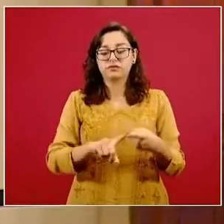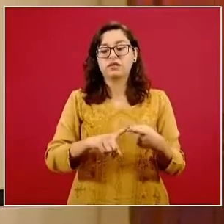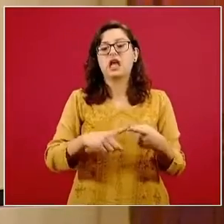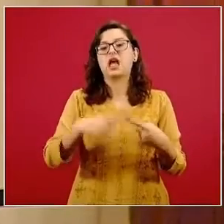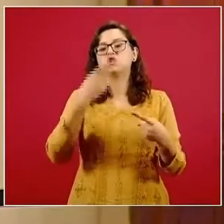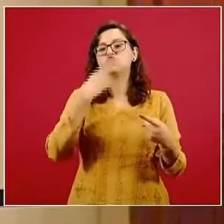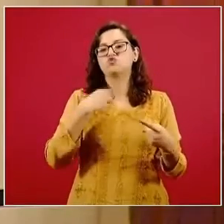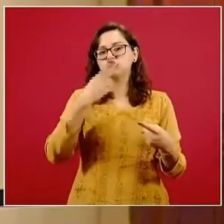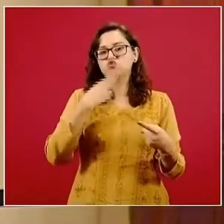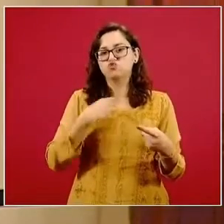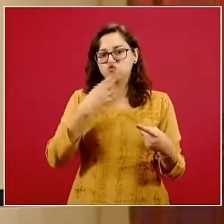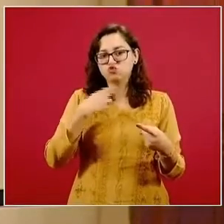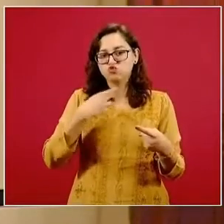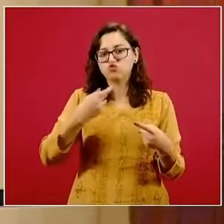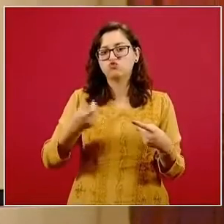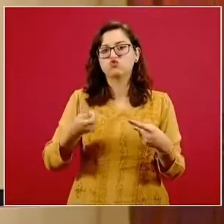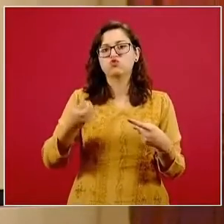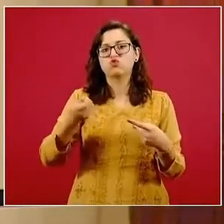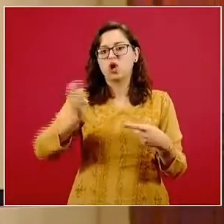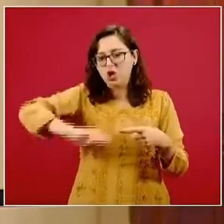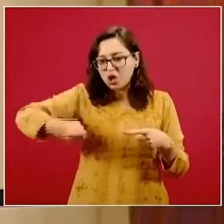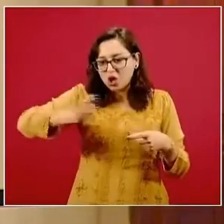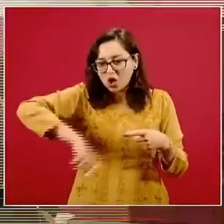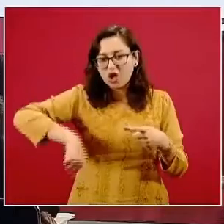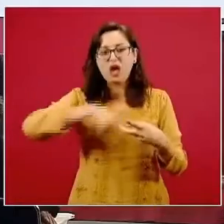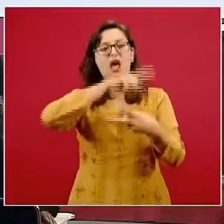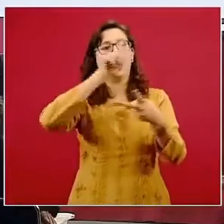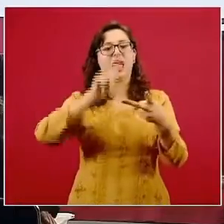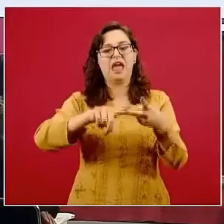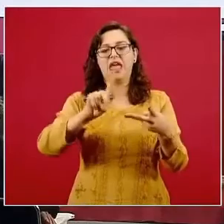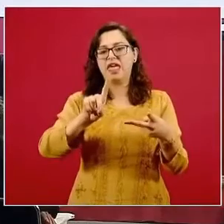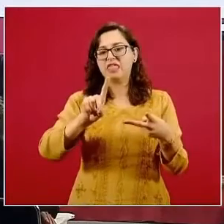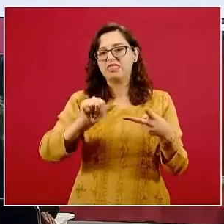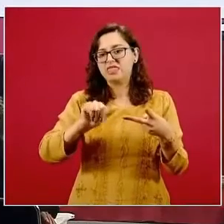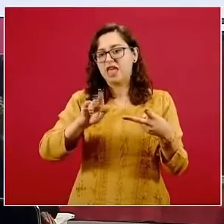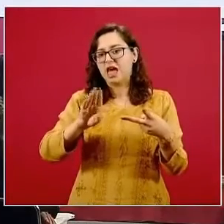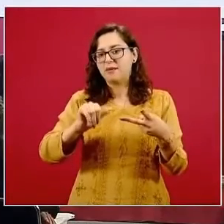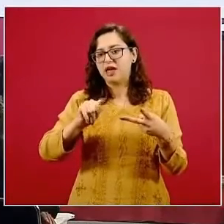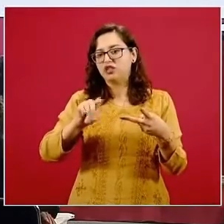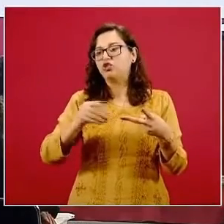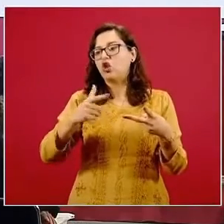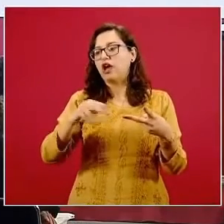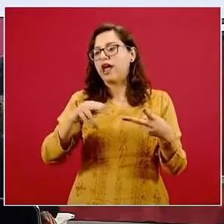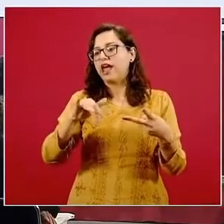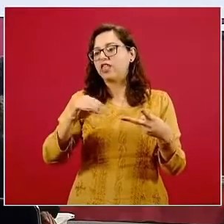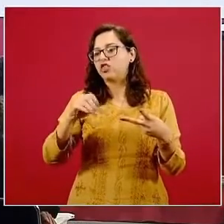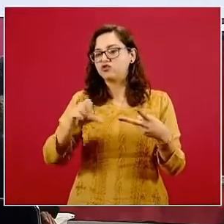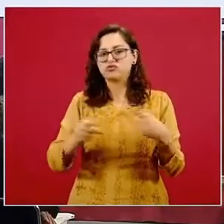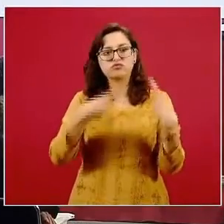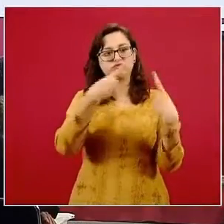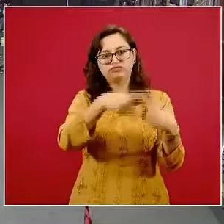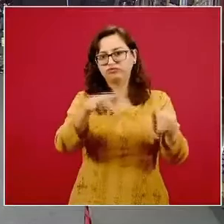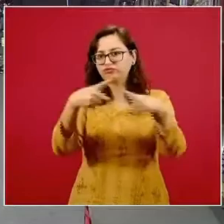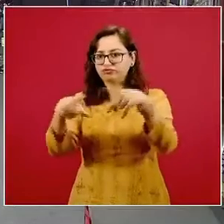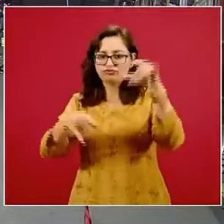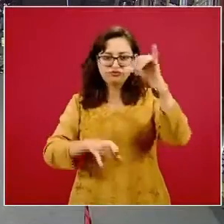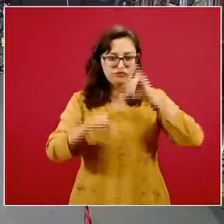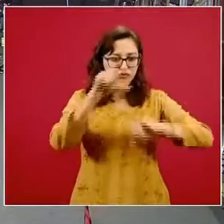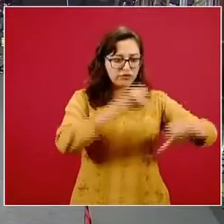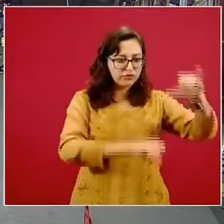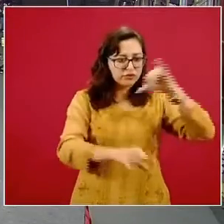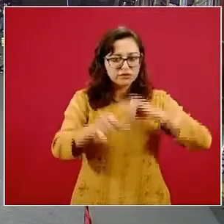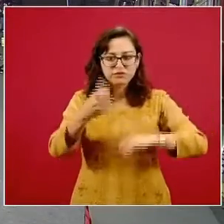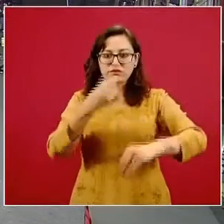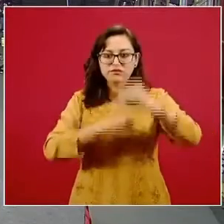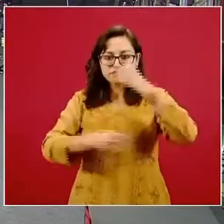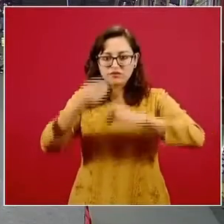diabetógenos como por la exposición a tóxicos, ya sea en los alimentos o en el